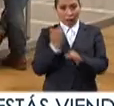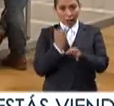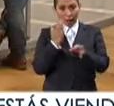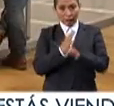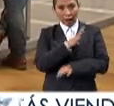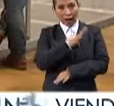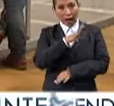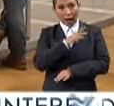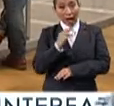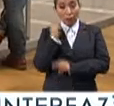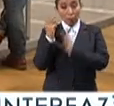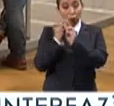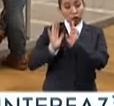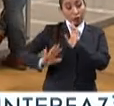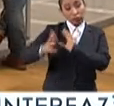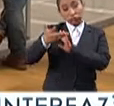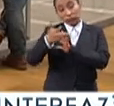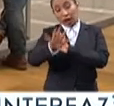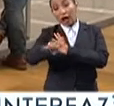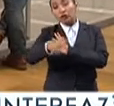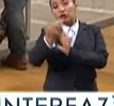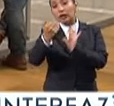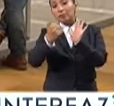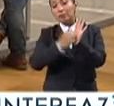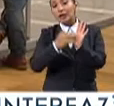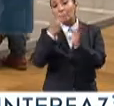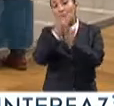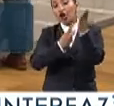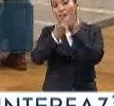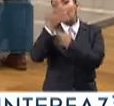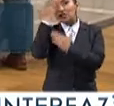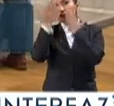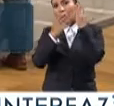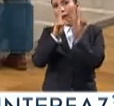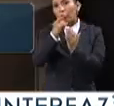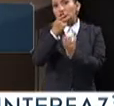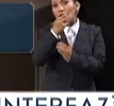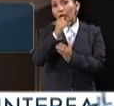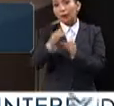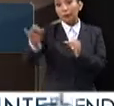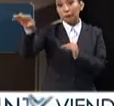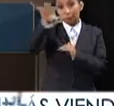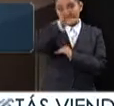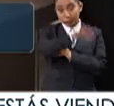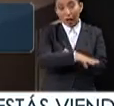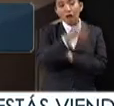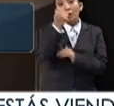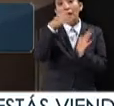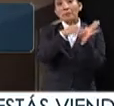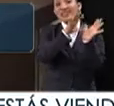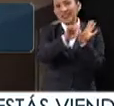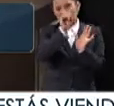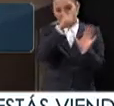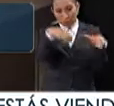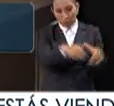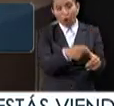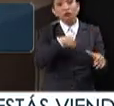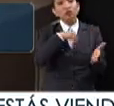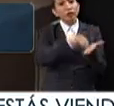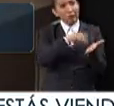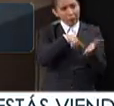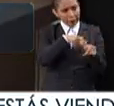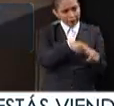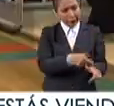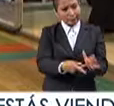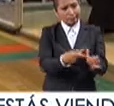existe a nivel mundial alrededor de 14.000 programas de estudio de posgrado de los cuales 9 mil 500 se mantienen activos